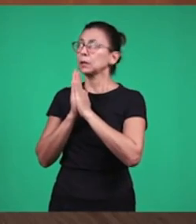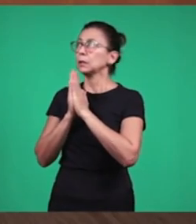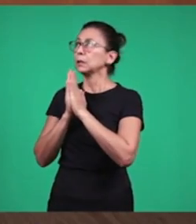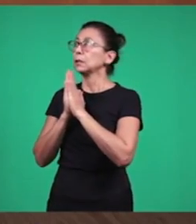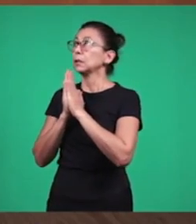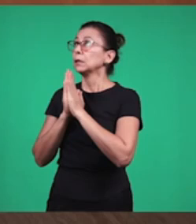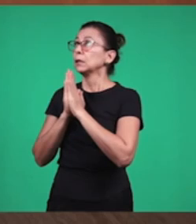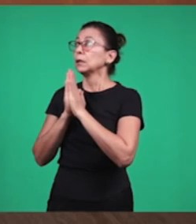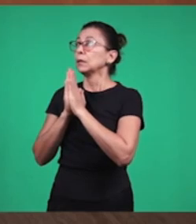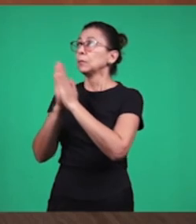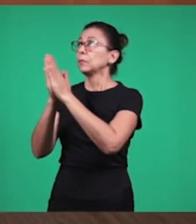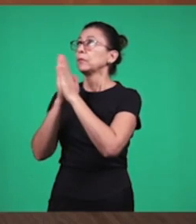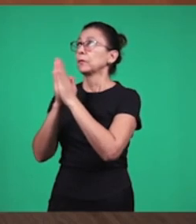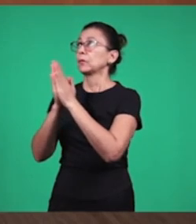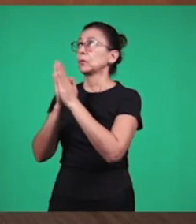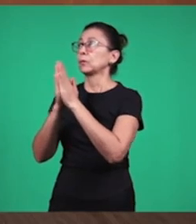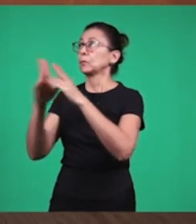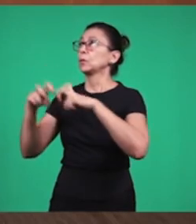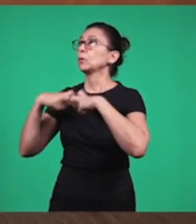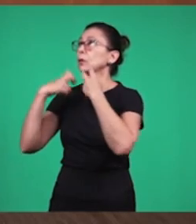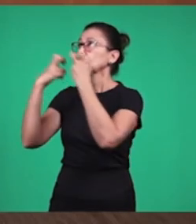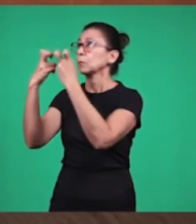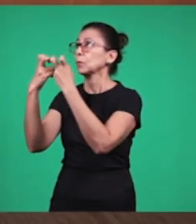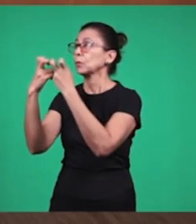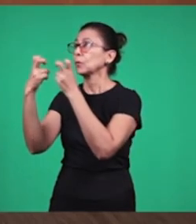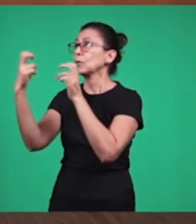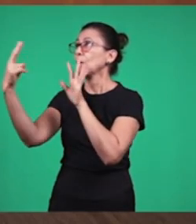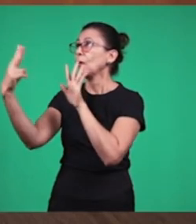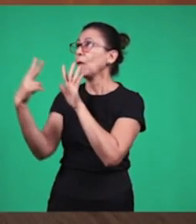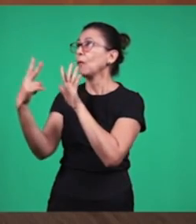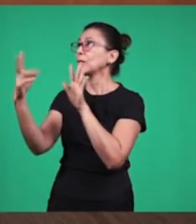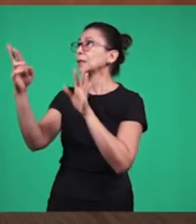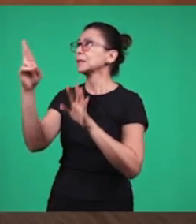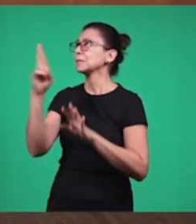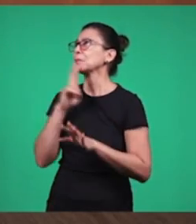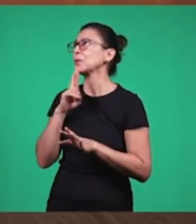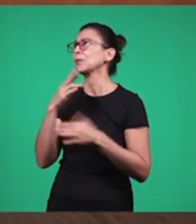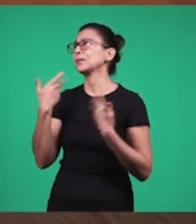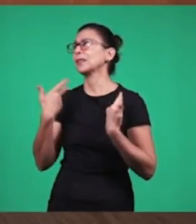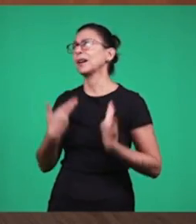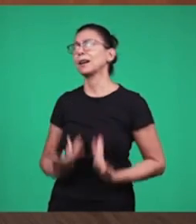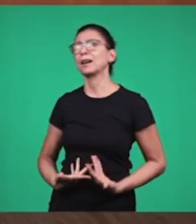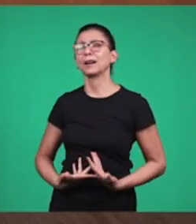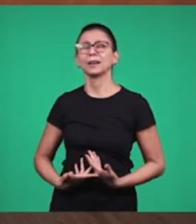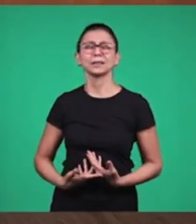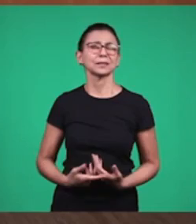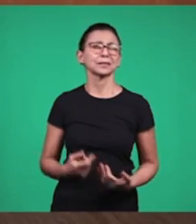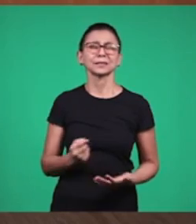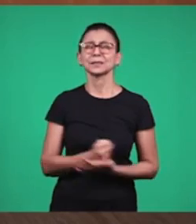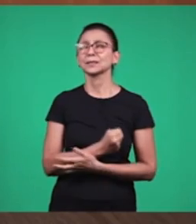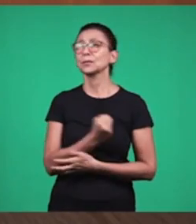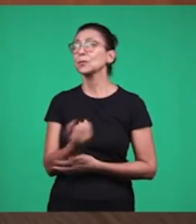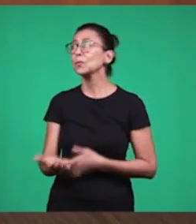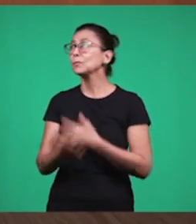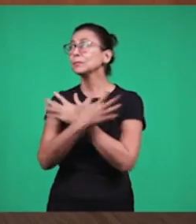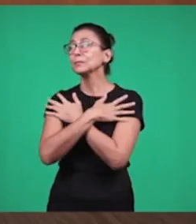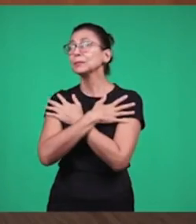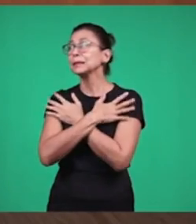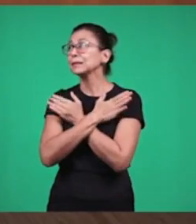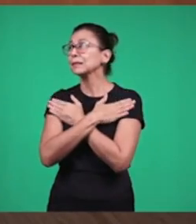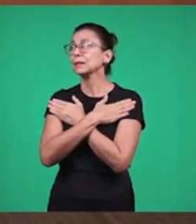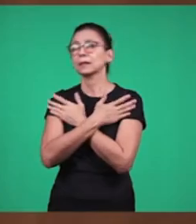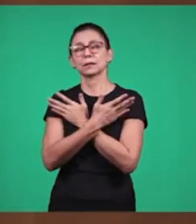Señor, oye mi clamor. Yo estoy desanimado. ¿Cómo haré delante de este